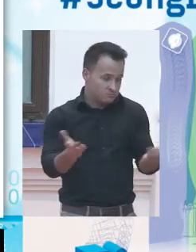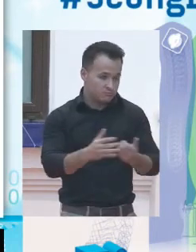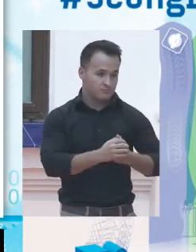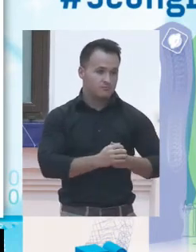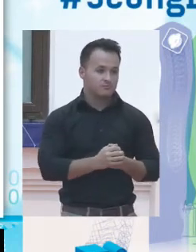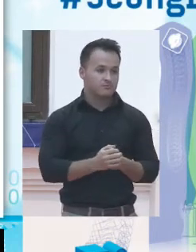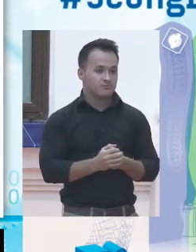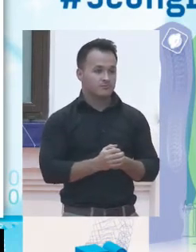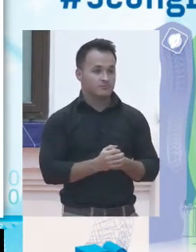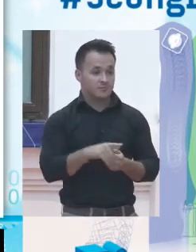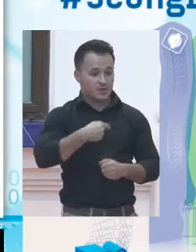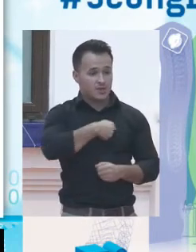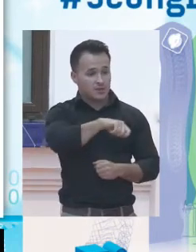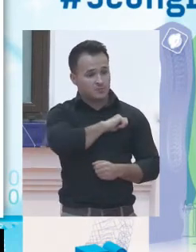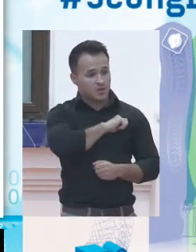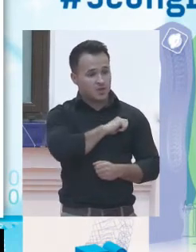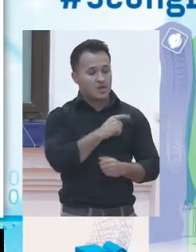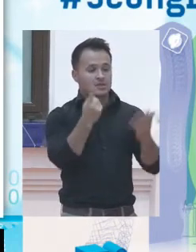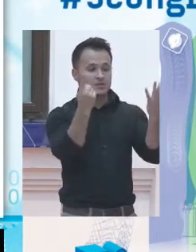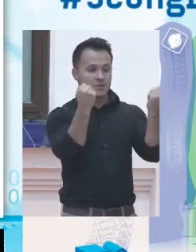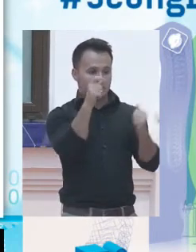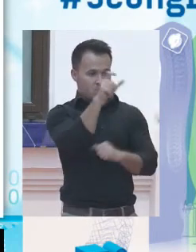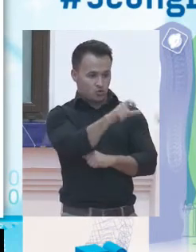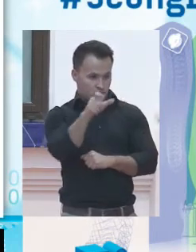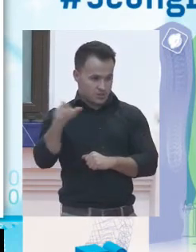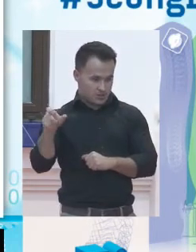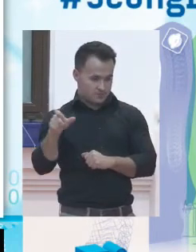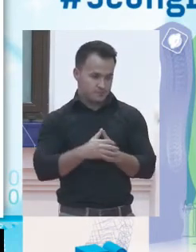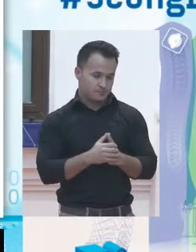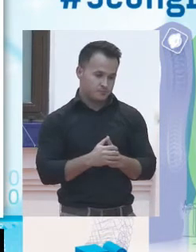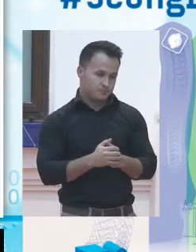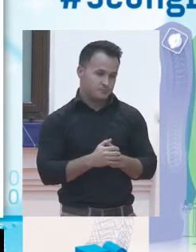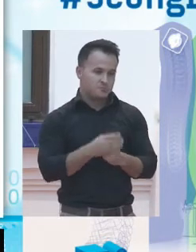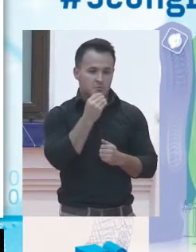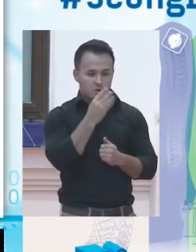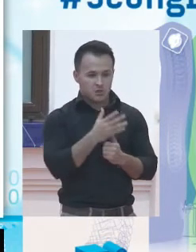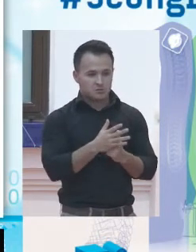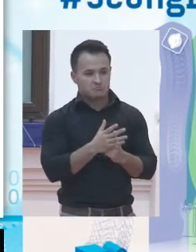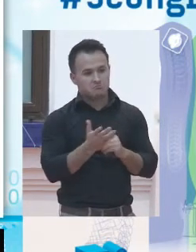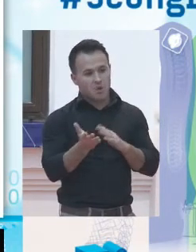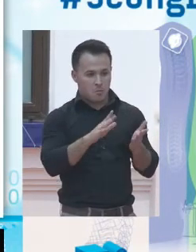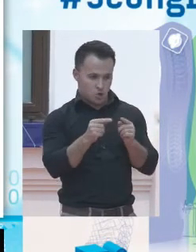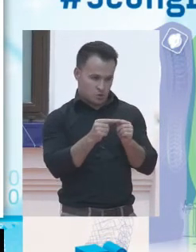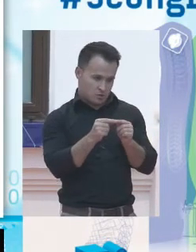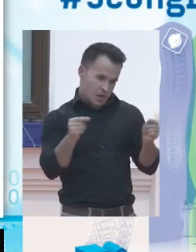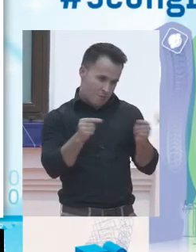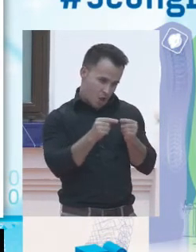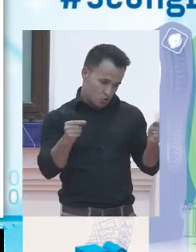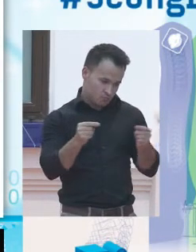y se lo damos. En España somos 6.000 personas. Bueno, ese es un poco nuestro tamaño.